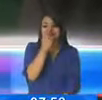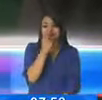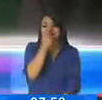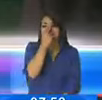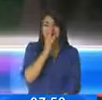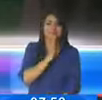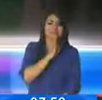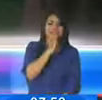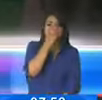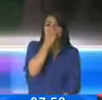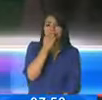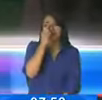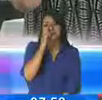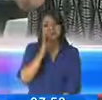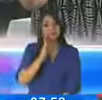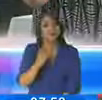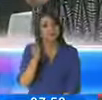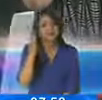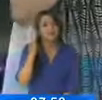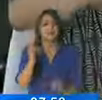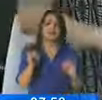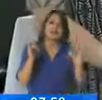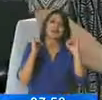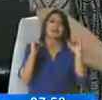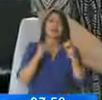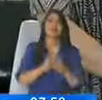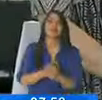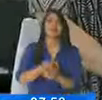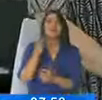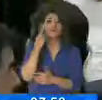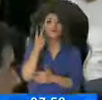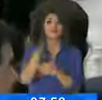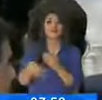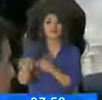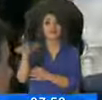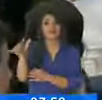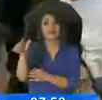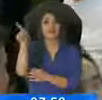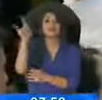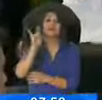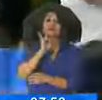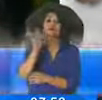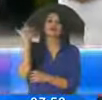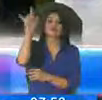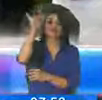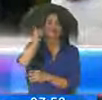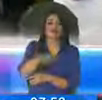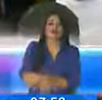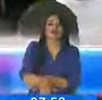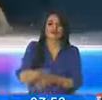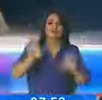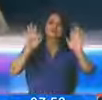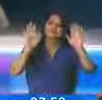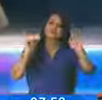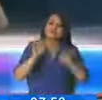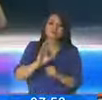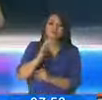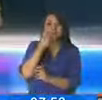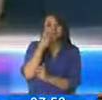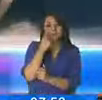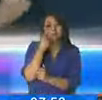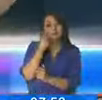Siempre estaba haciendo bromas. Su hija Cristian Alicia Guerra llegó desde los Estados Unidos para despedir a su padre